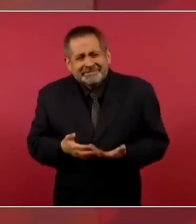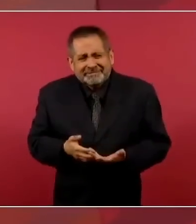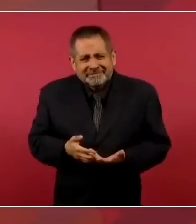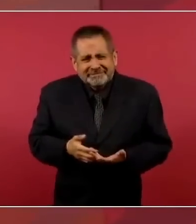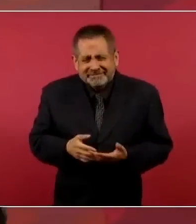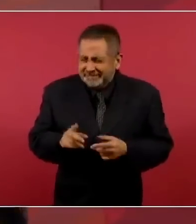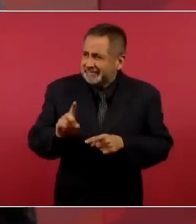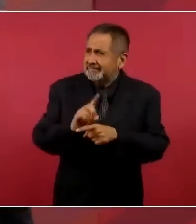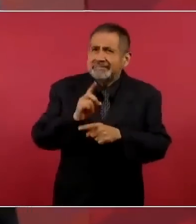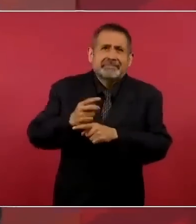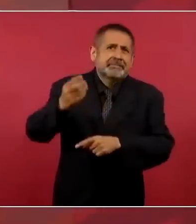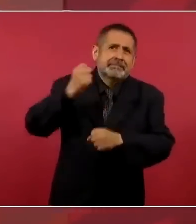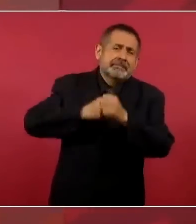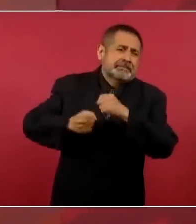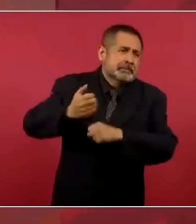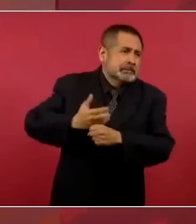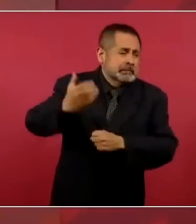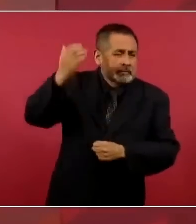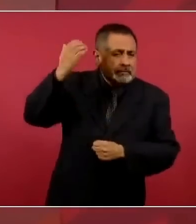desde